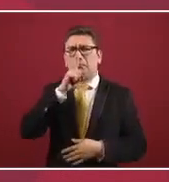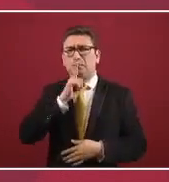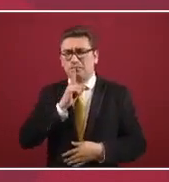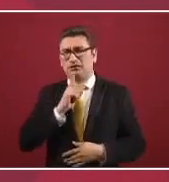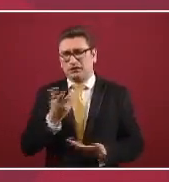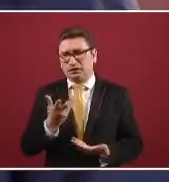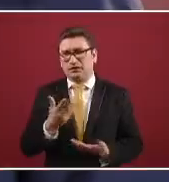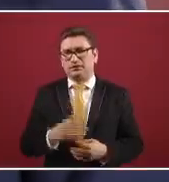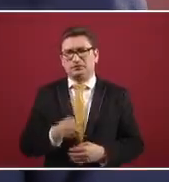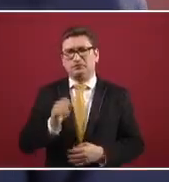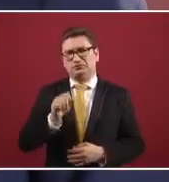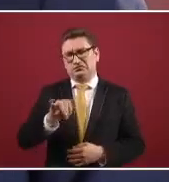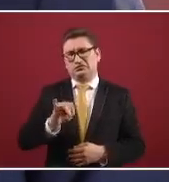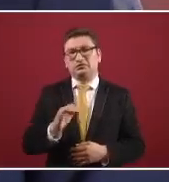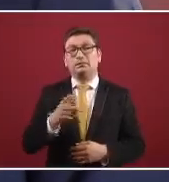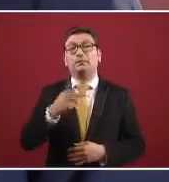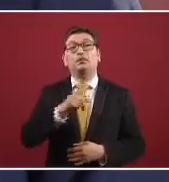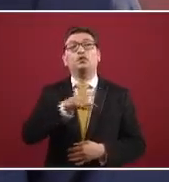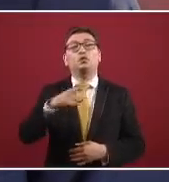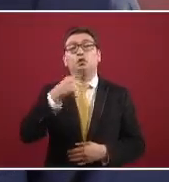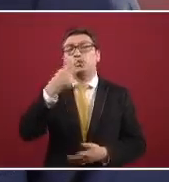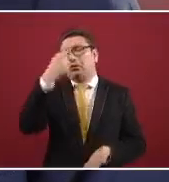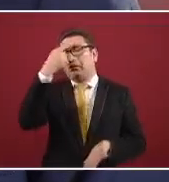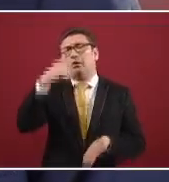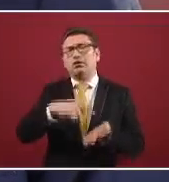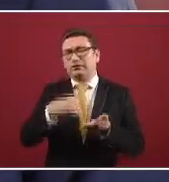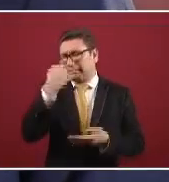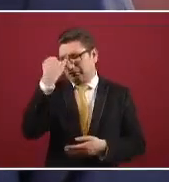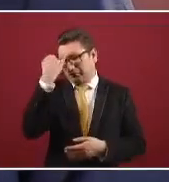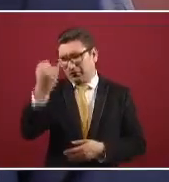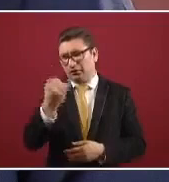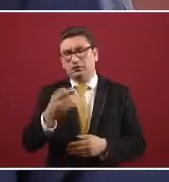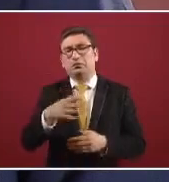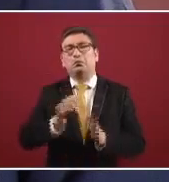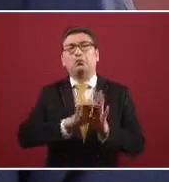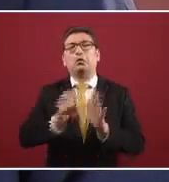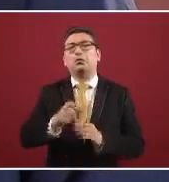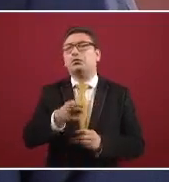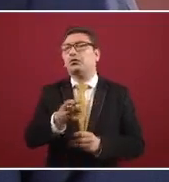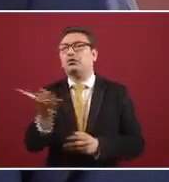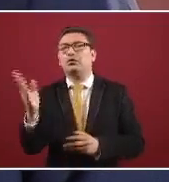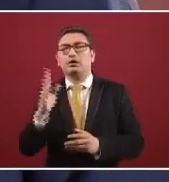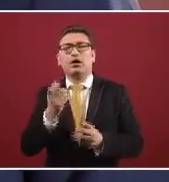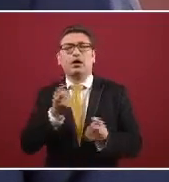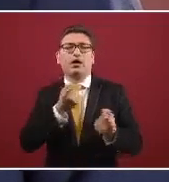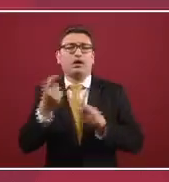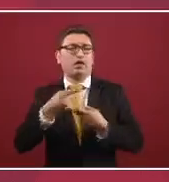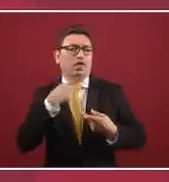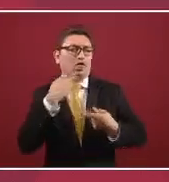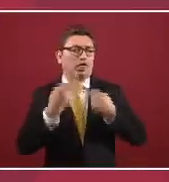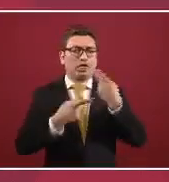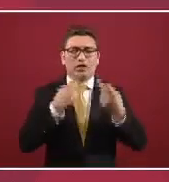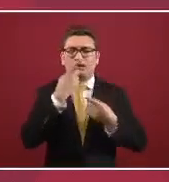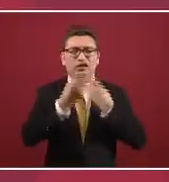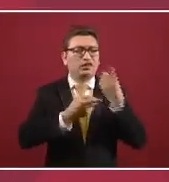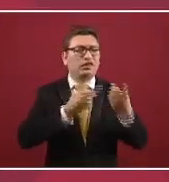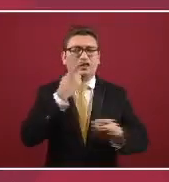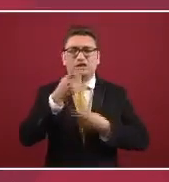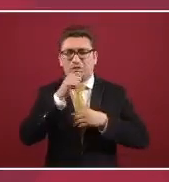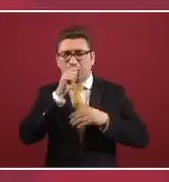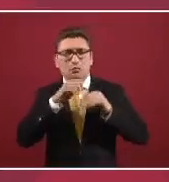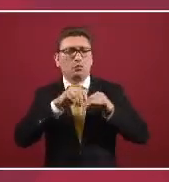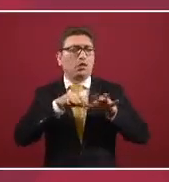imagínense si nos atenemos a todas esas campañas